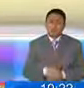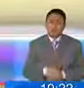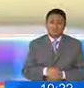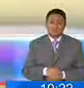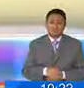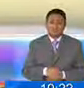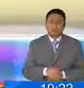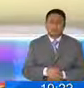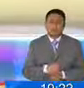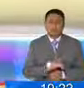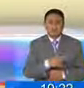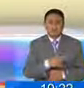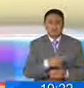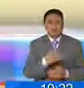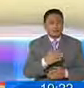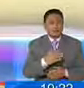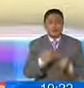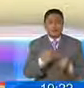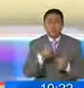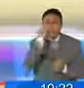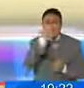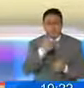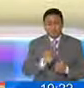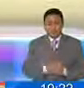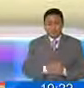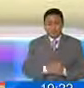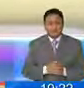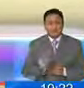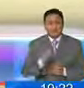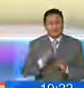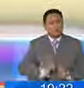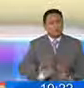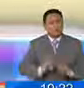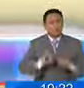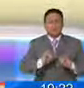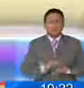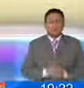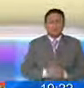que tiene mucho carisma y que sigue adelante.